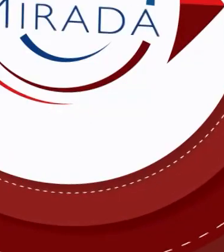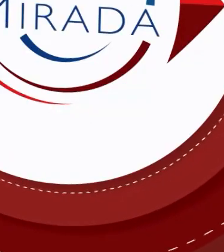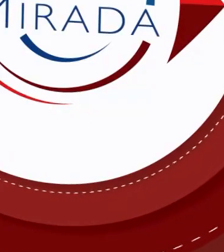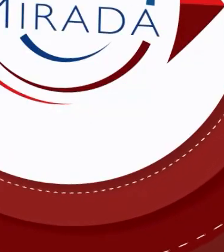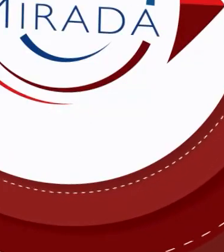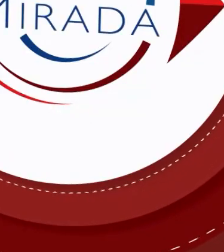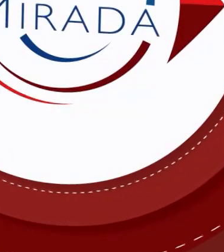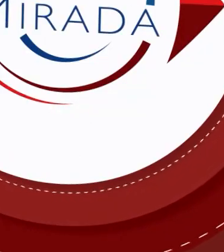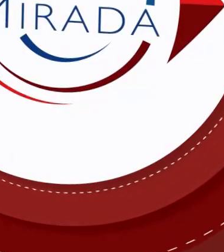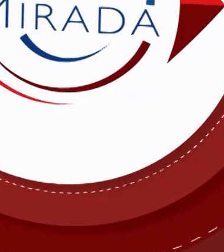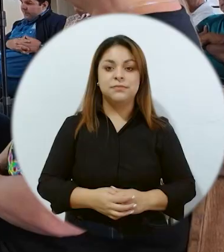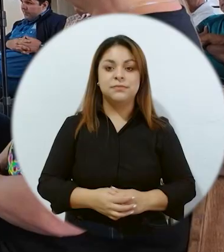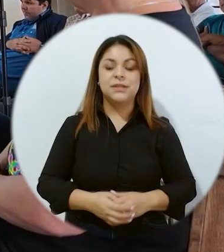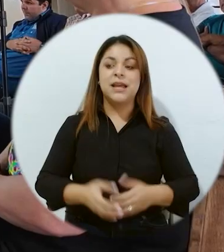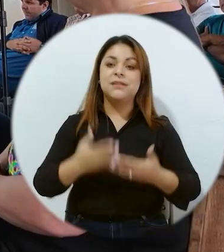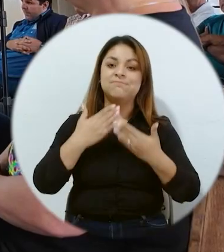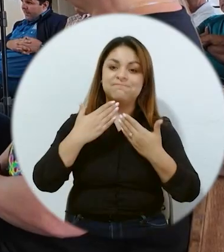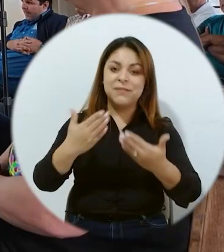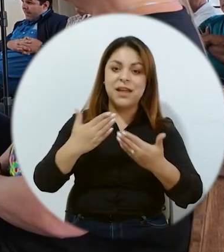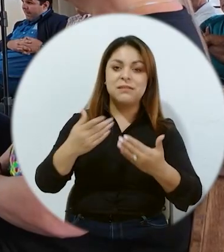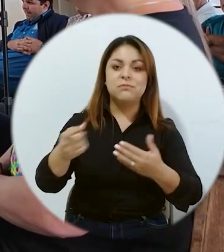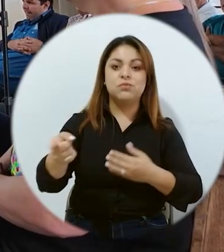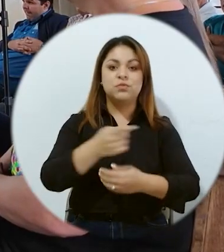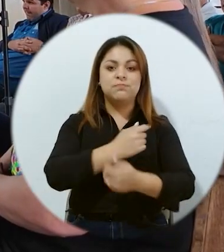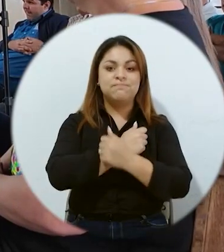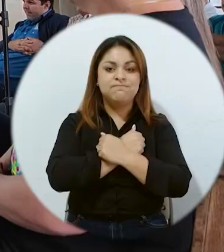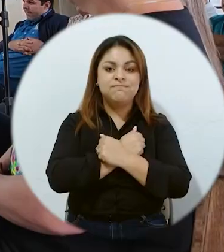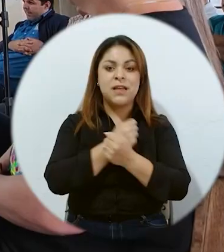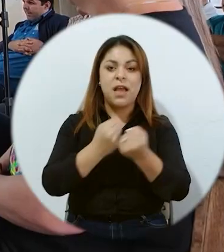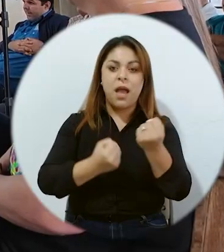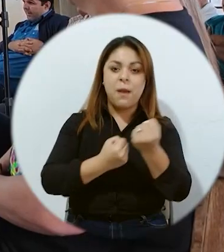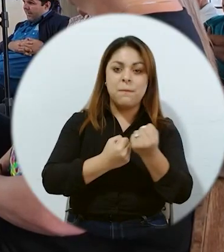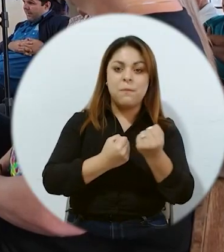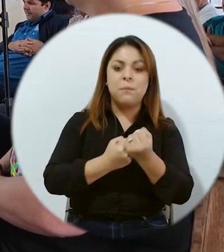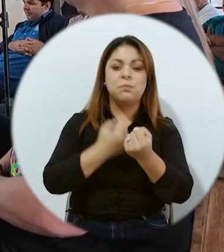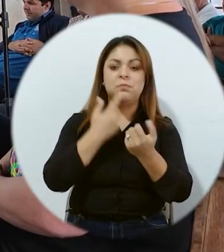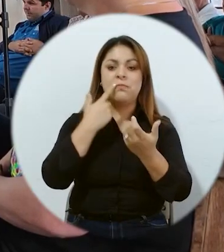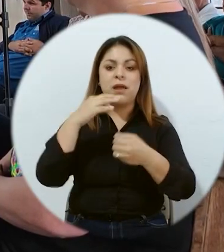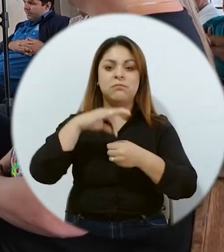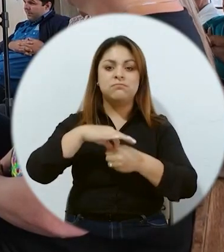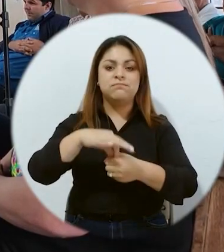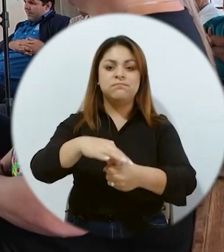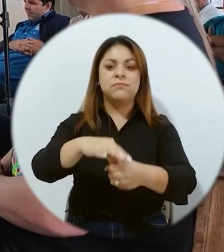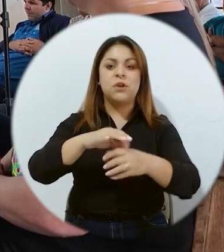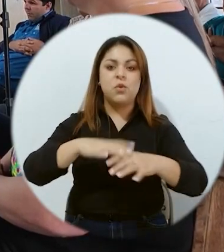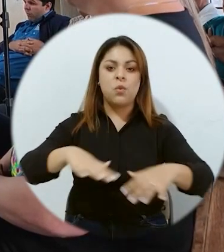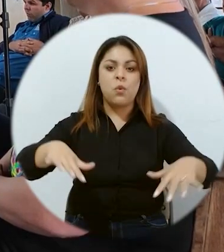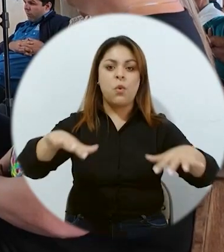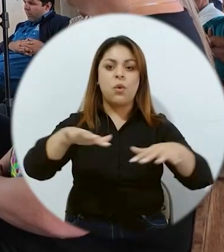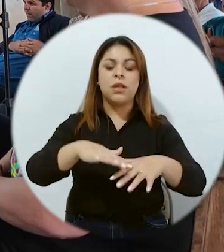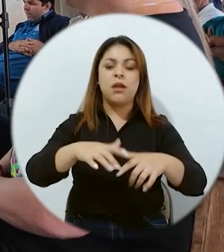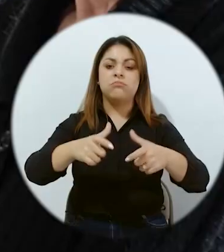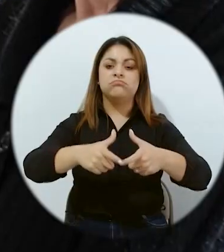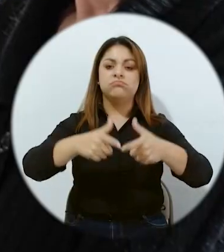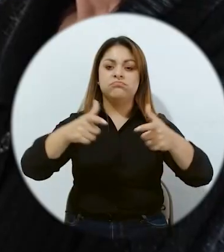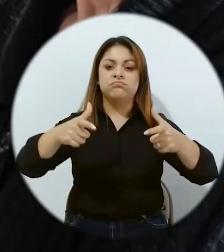Respeto y cariño, su aporte para que la agroecología vaya creciendo,